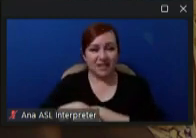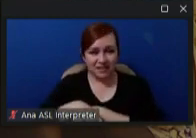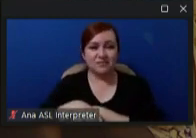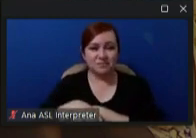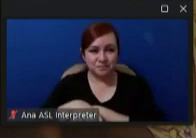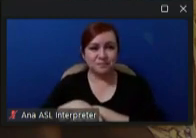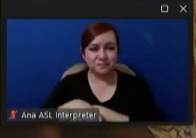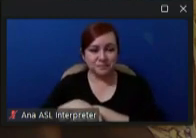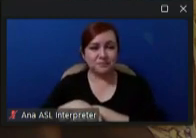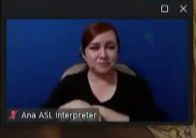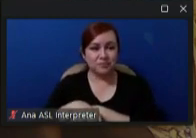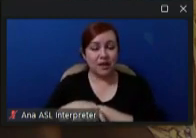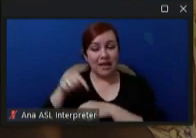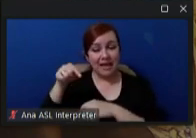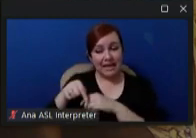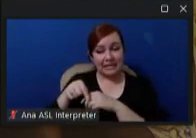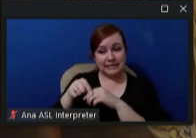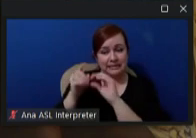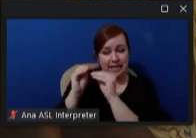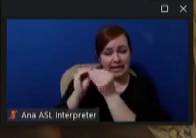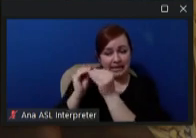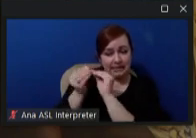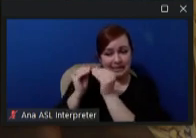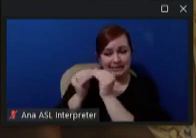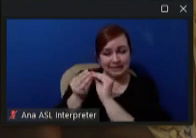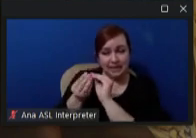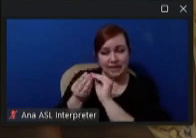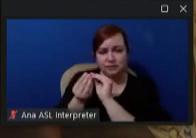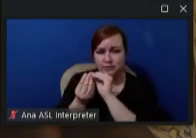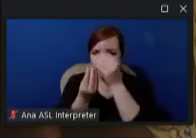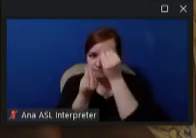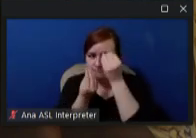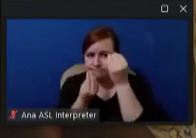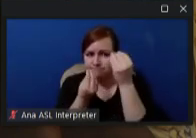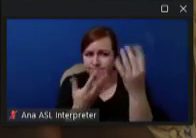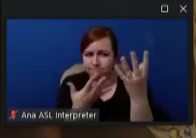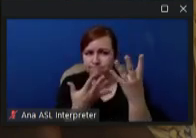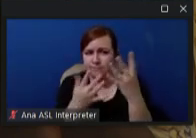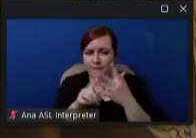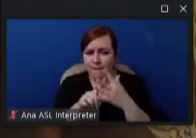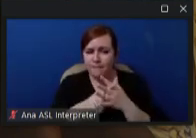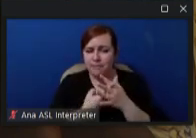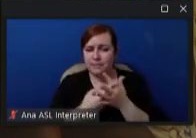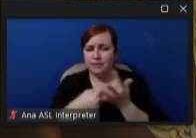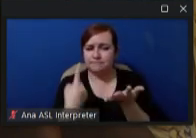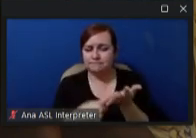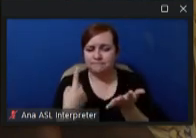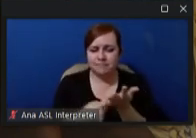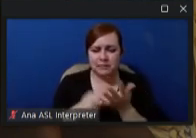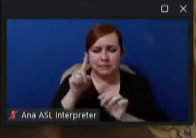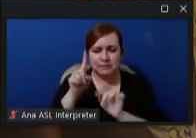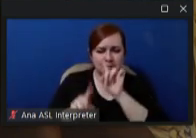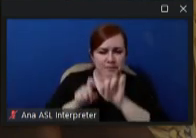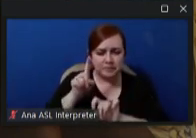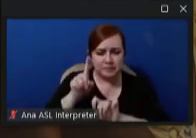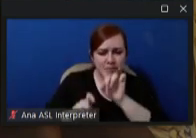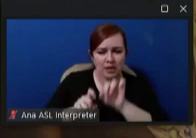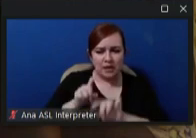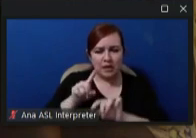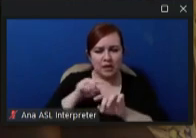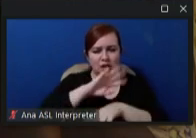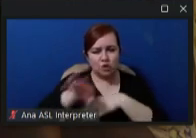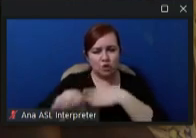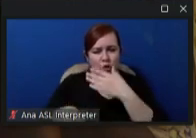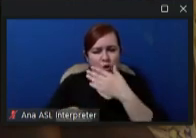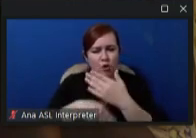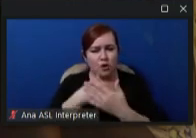Estas estadísticas solo nos invitan a preguntarnos sobre la invisibilidad que enfrentan las